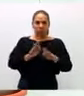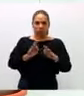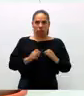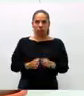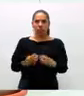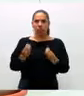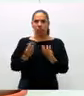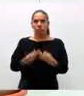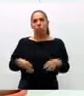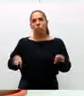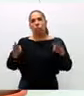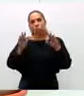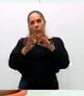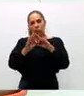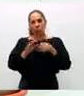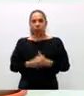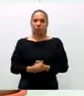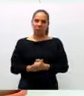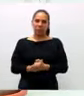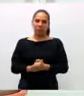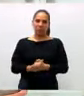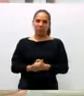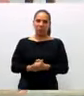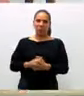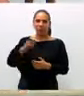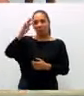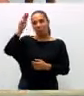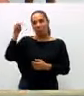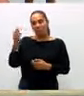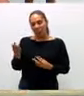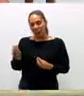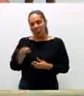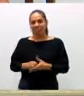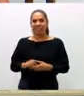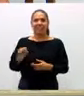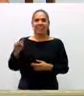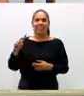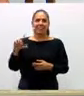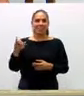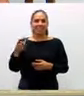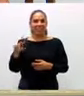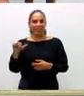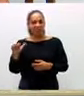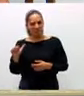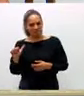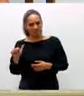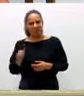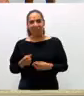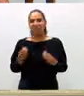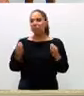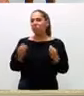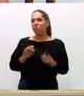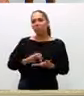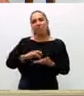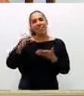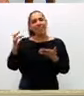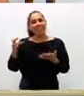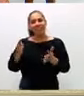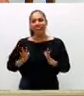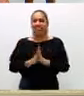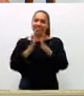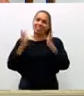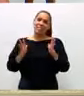para padres. Maestra Silvia, a nombre de la Secretaría de Educación Pública, le agradezco por su valiosa participación en este ciclo